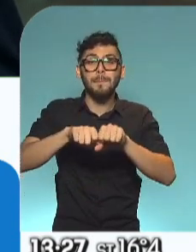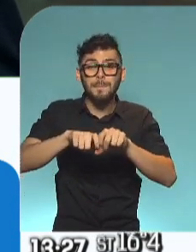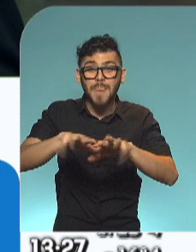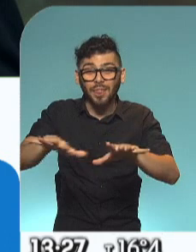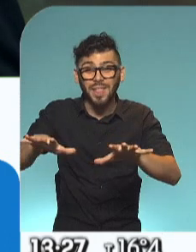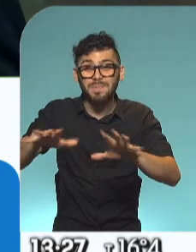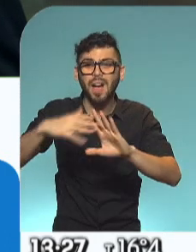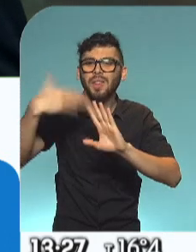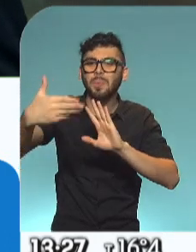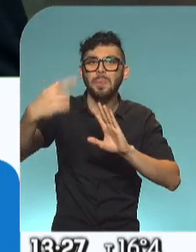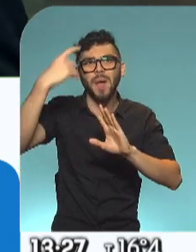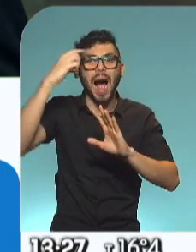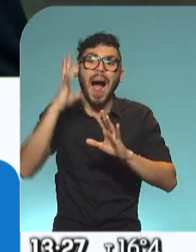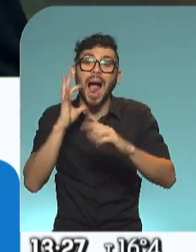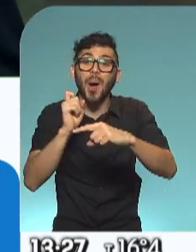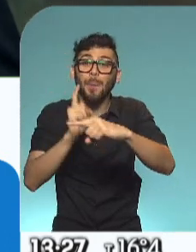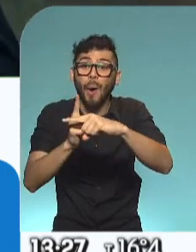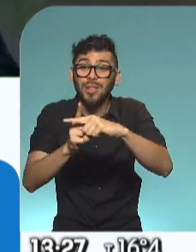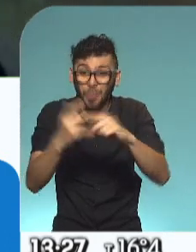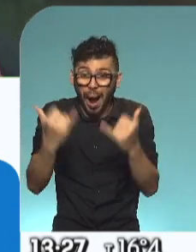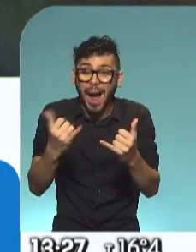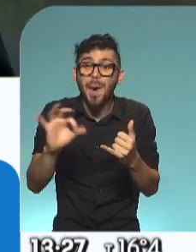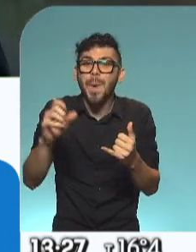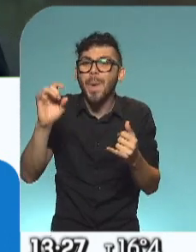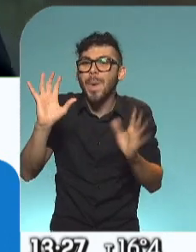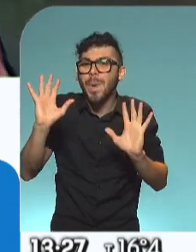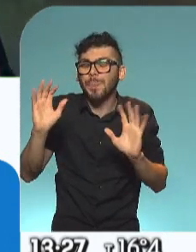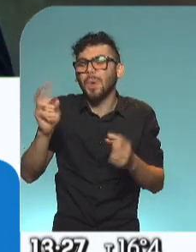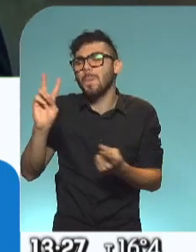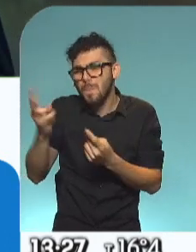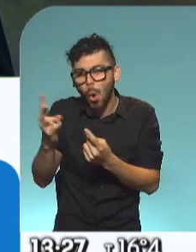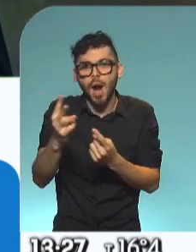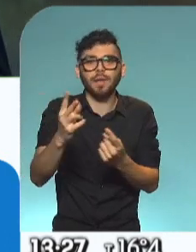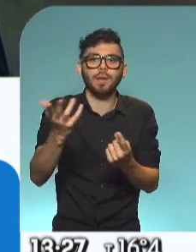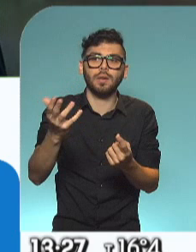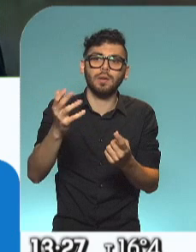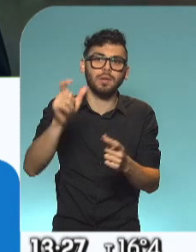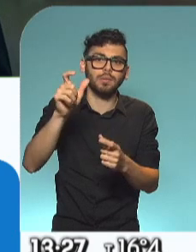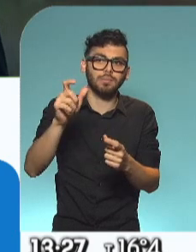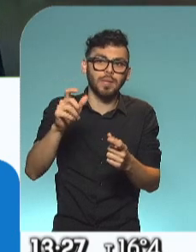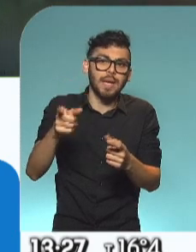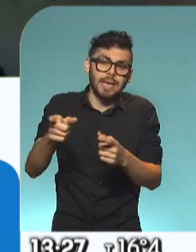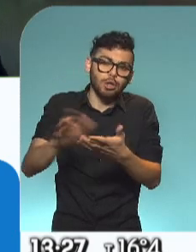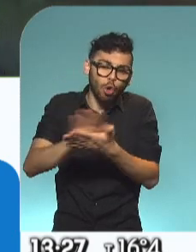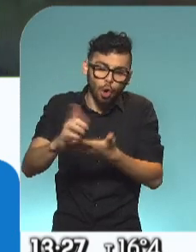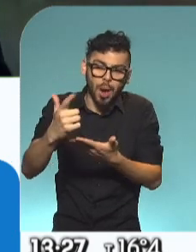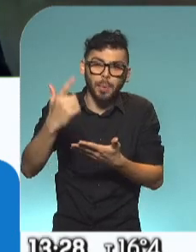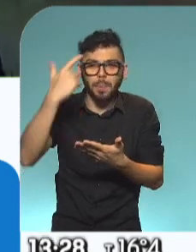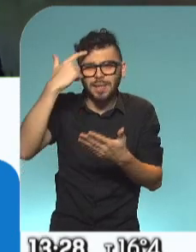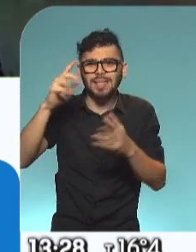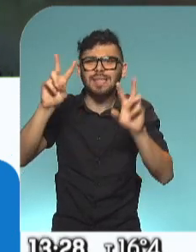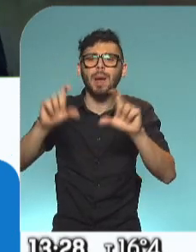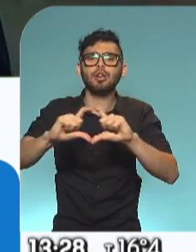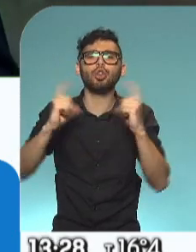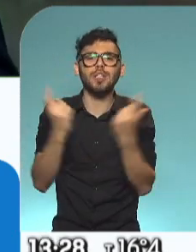solo puede dejar efectos negativos, más allá, por supuesto, de las muertes, de las pérdidas de vida? Eso es irreparable, pero en términos